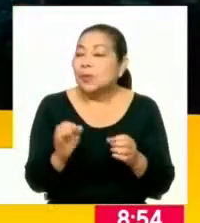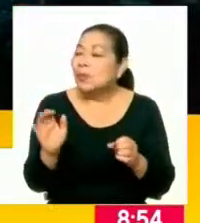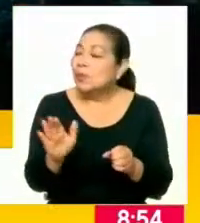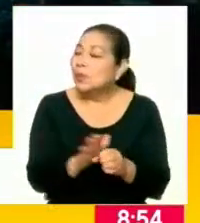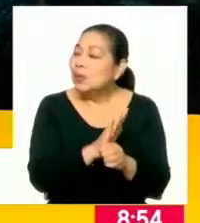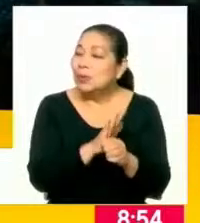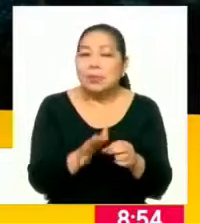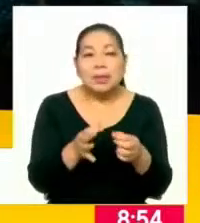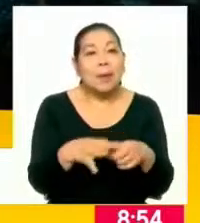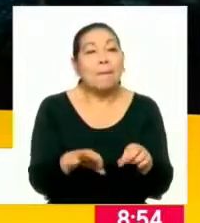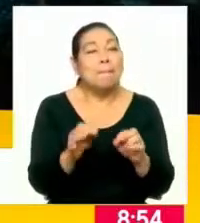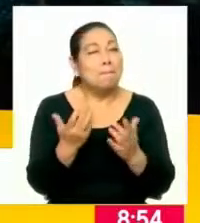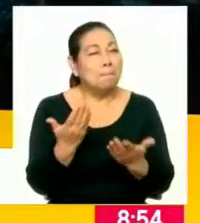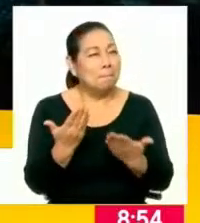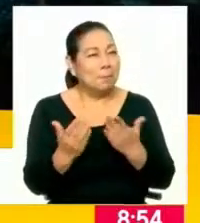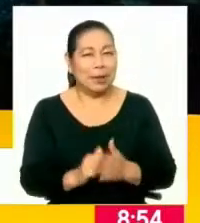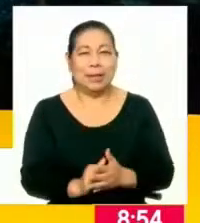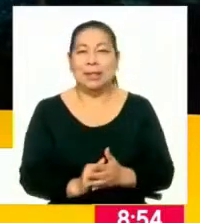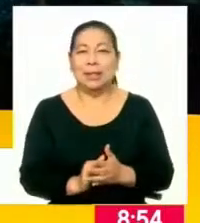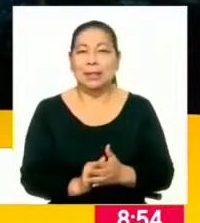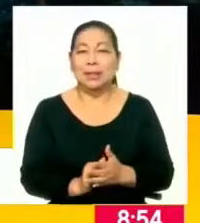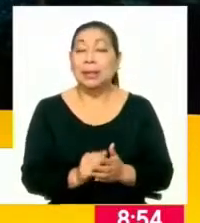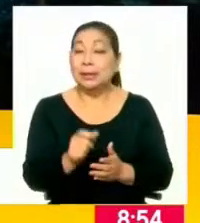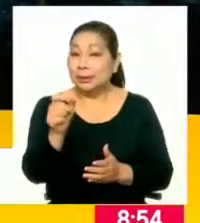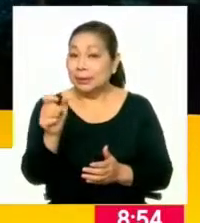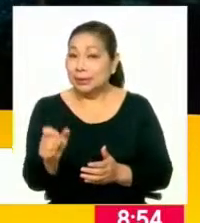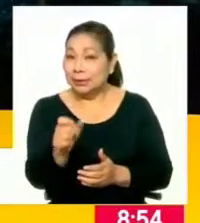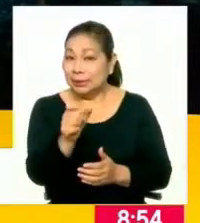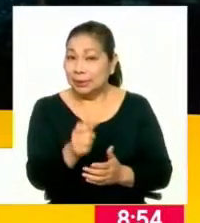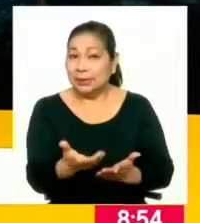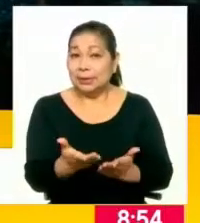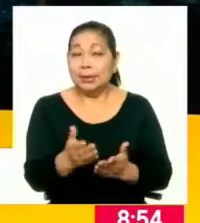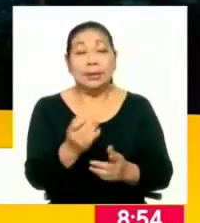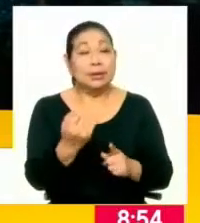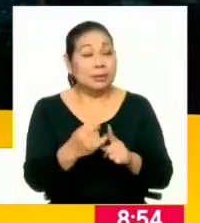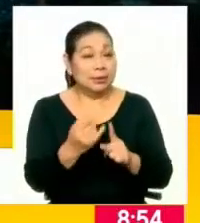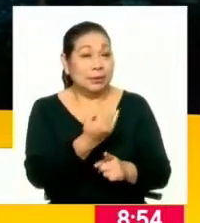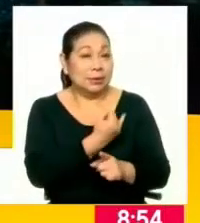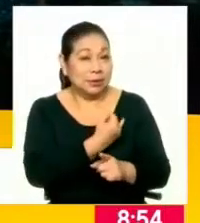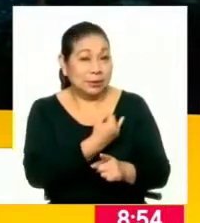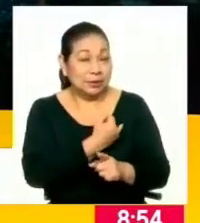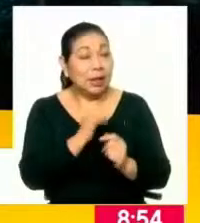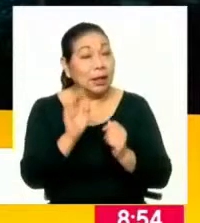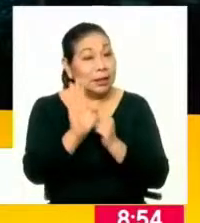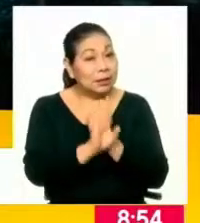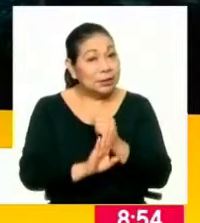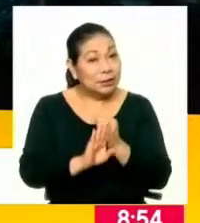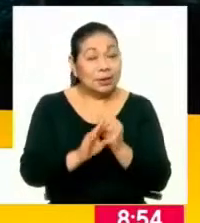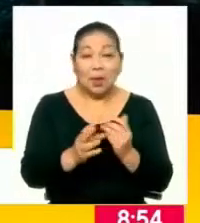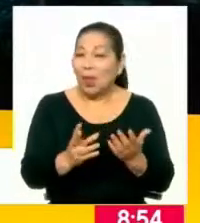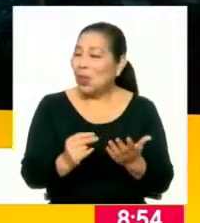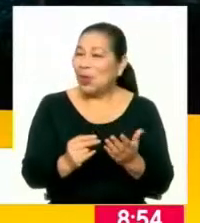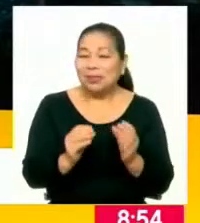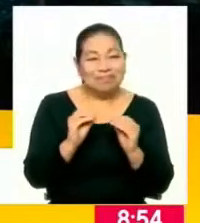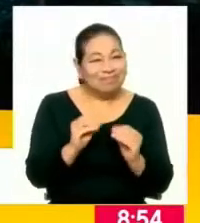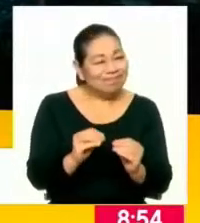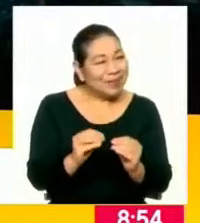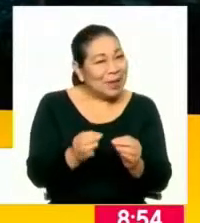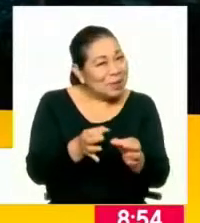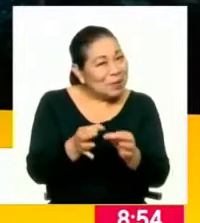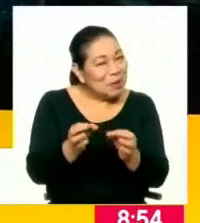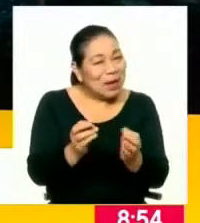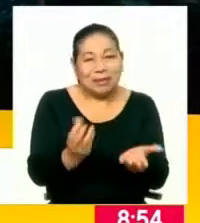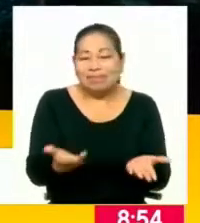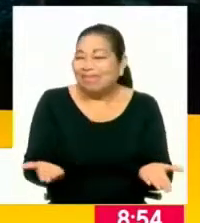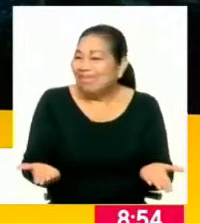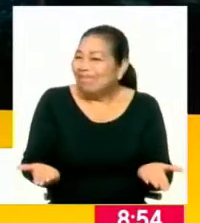sumamente importante. Pero pareciera que los protagonistas de las instituciones que deberían garantizar la institucionalidad no están dando la talla